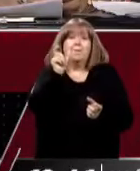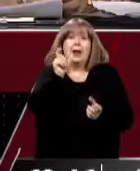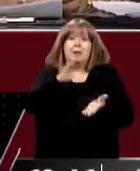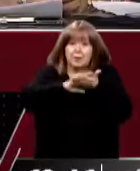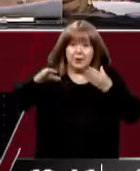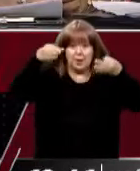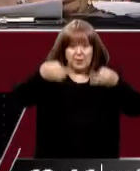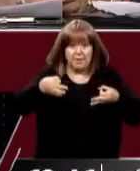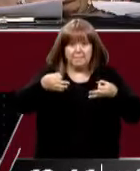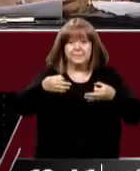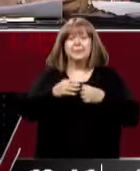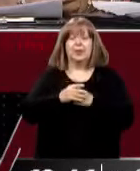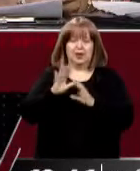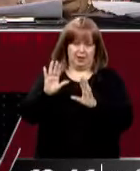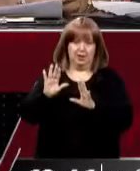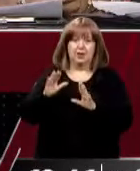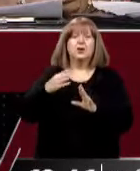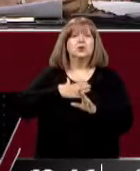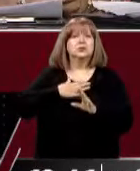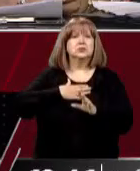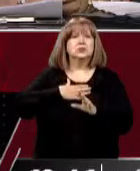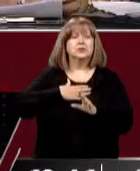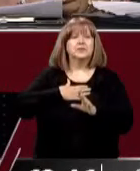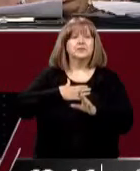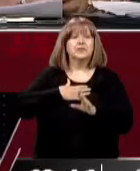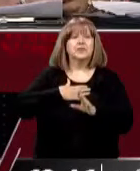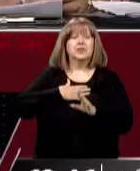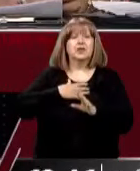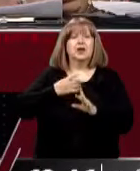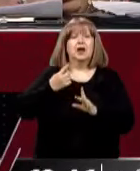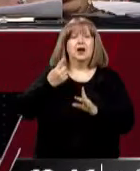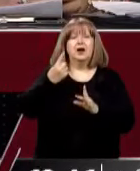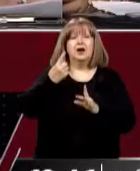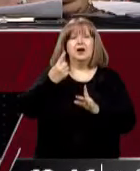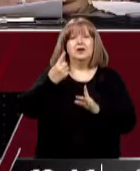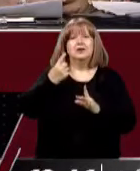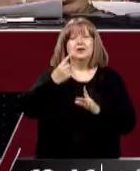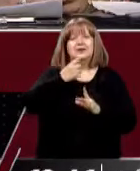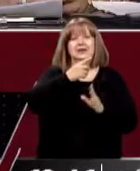Bien. Nosotros tenemos la autopercepción y el autorreconocimiento está establecido en el convenio